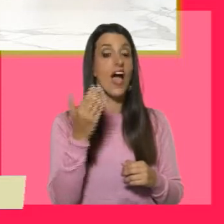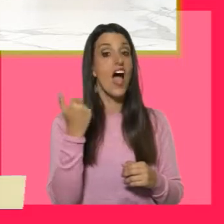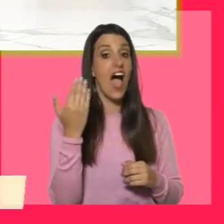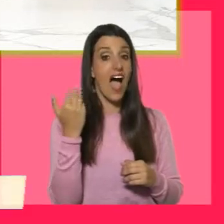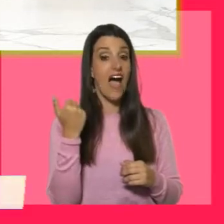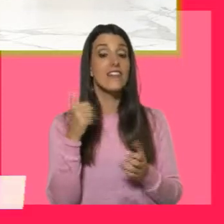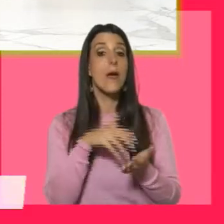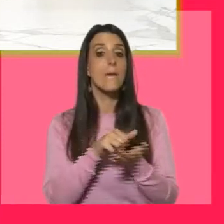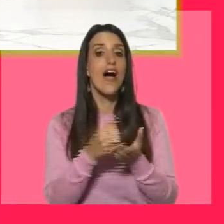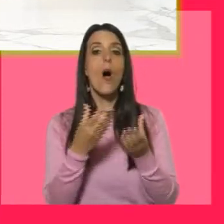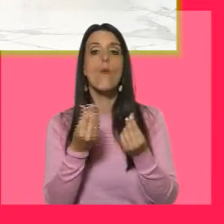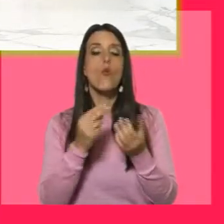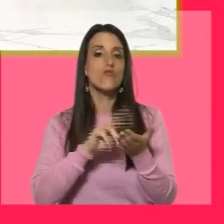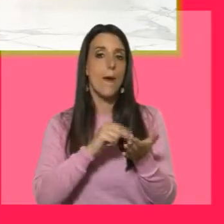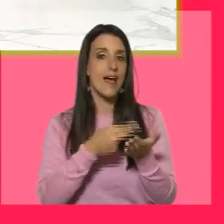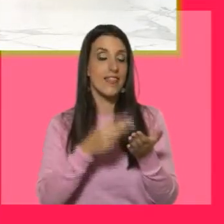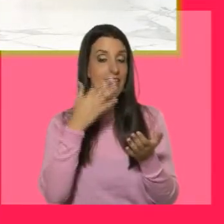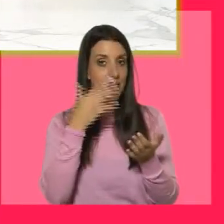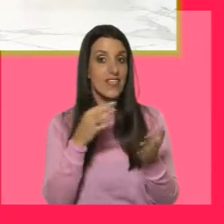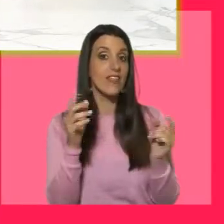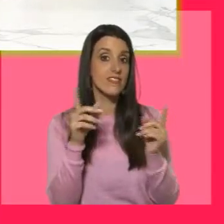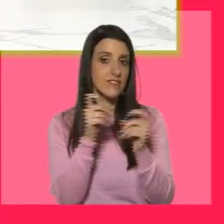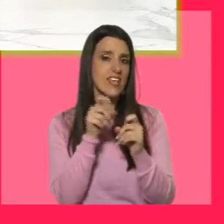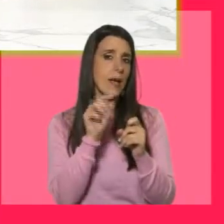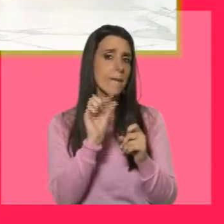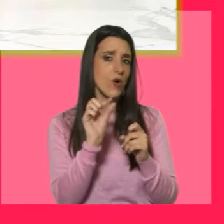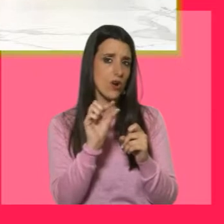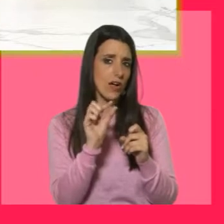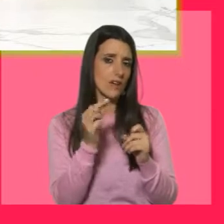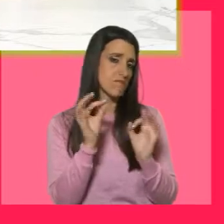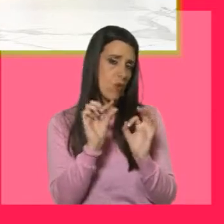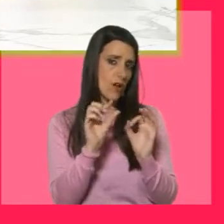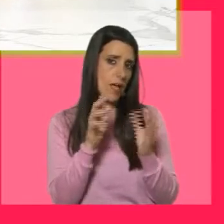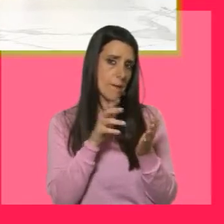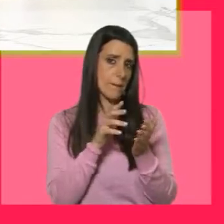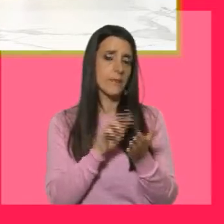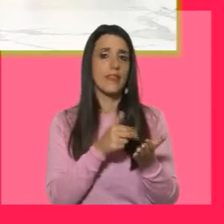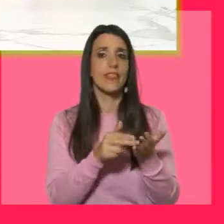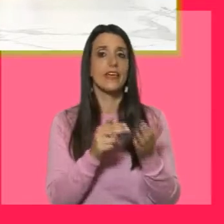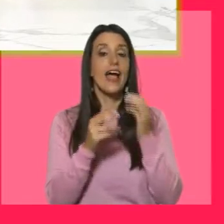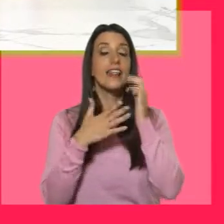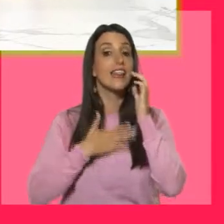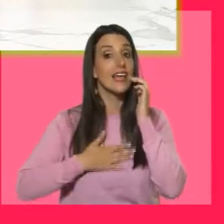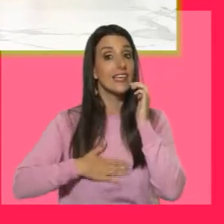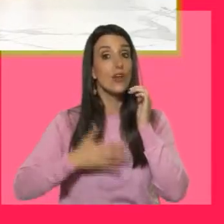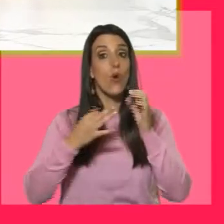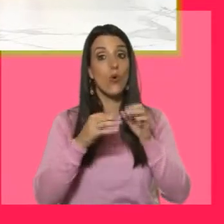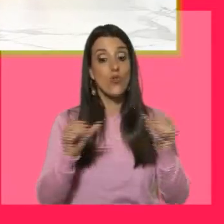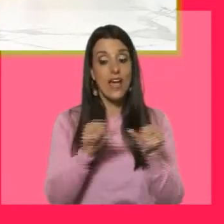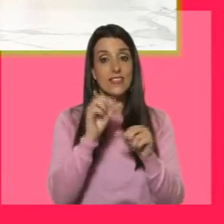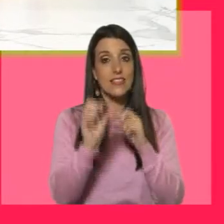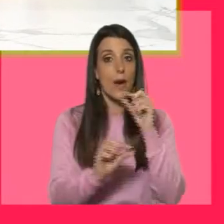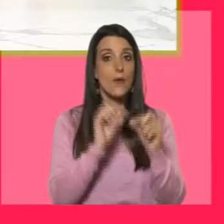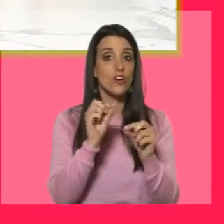masas de este tipo que le agregas mucha manteca y realmente te cuesta más la incorporación. Pero en este caso no. Sí, estate tranquilo que cuando vas a ir incorporando